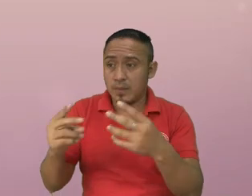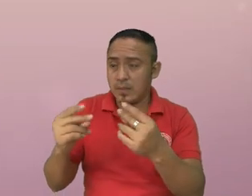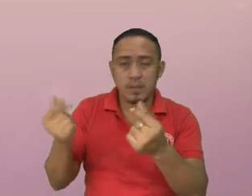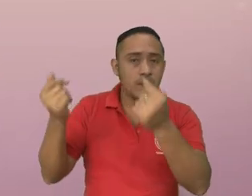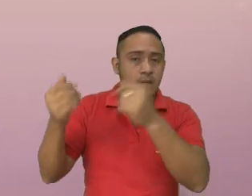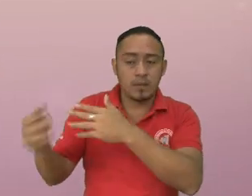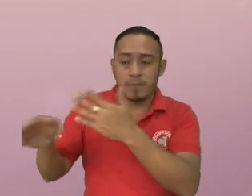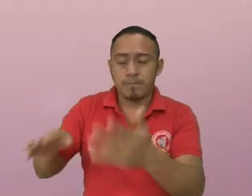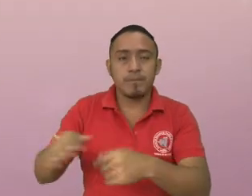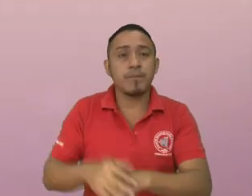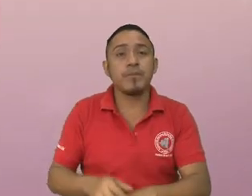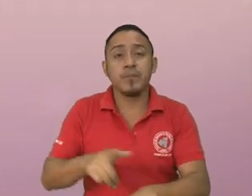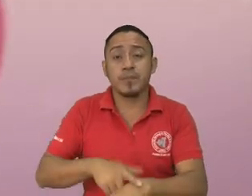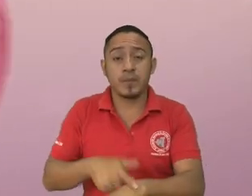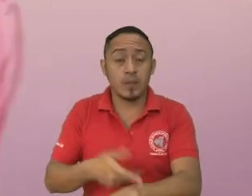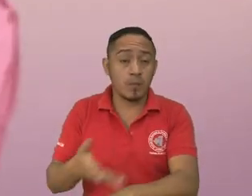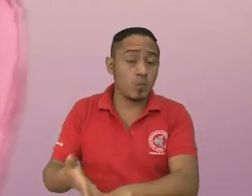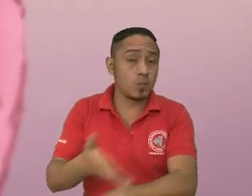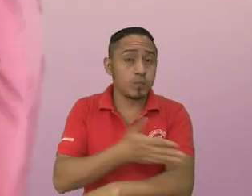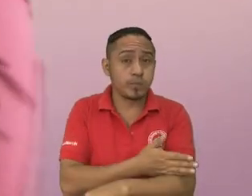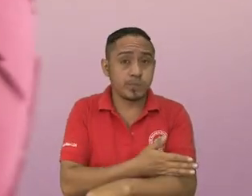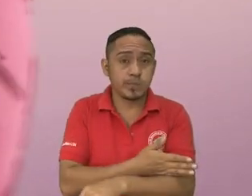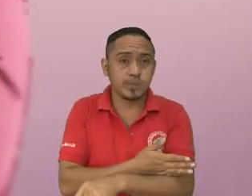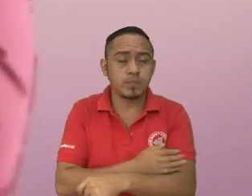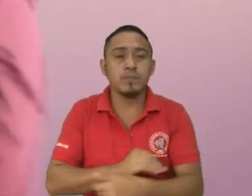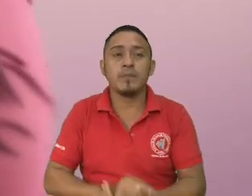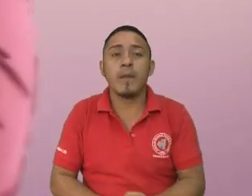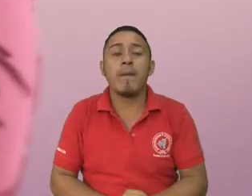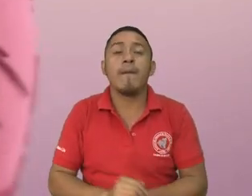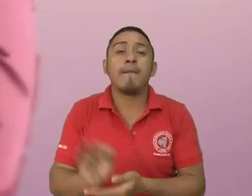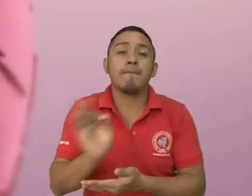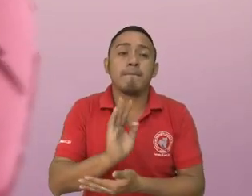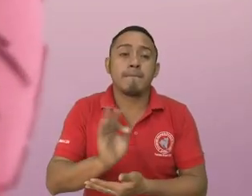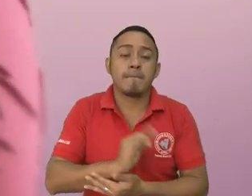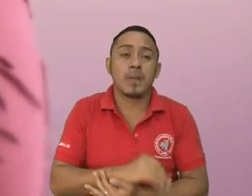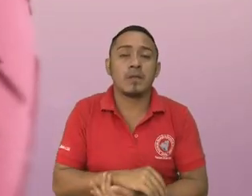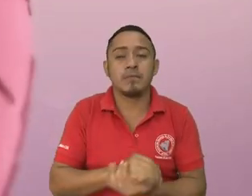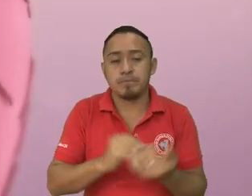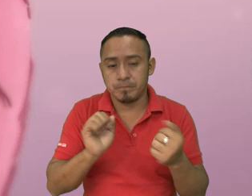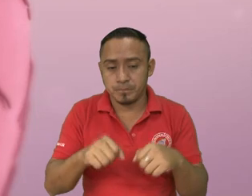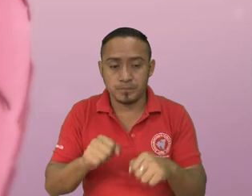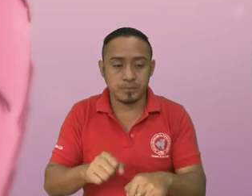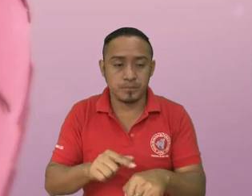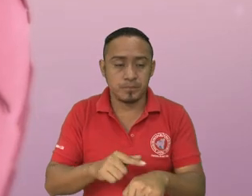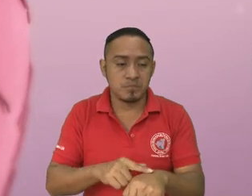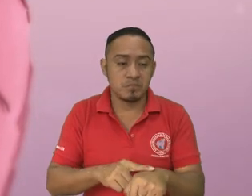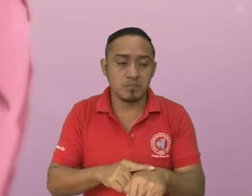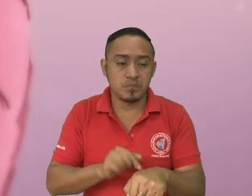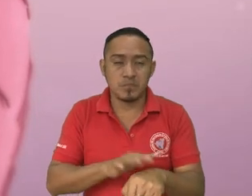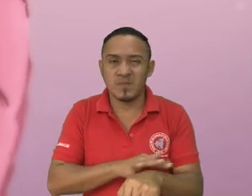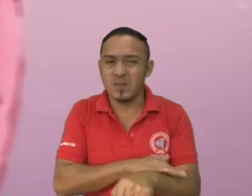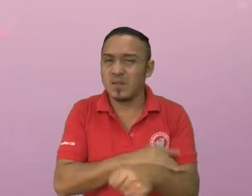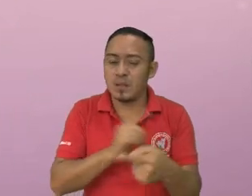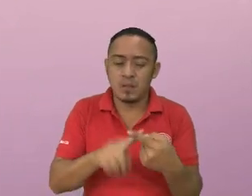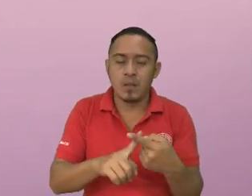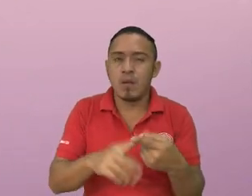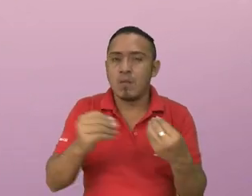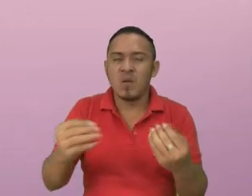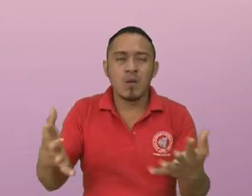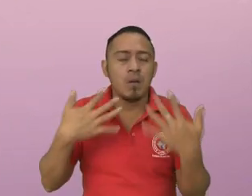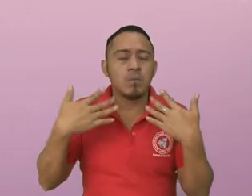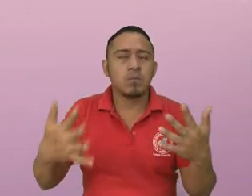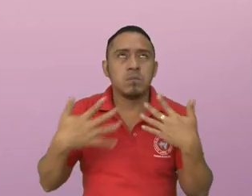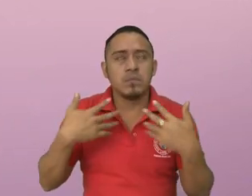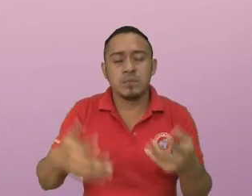instante, minuto antes que el paciente vaya a presentar esta condición clínica, puede sentirse con mucho calor,